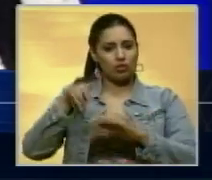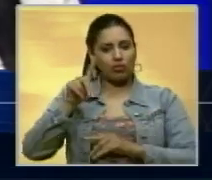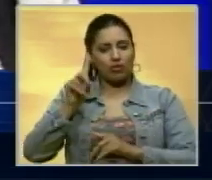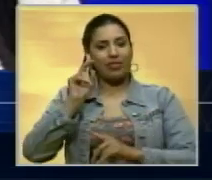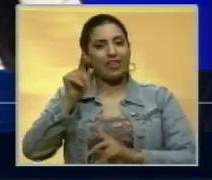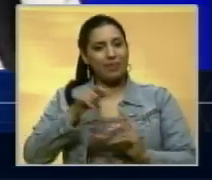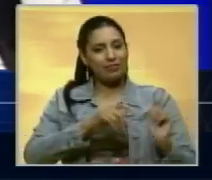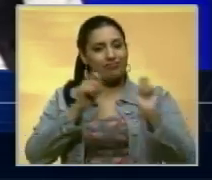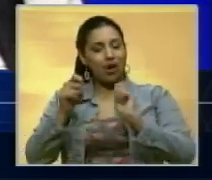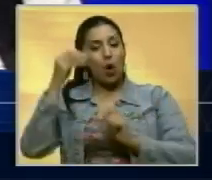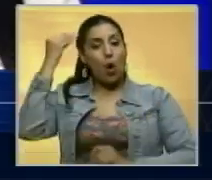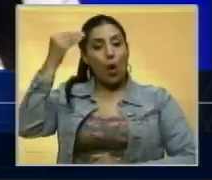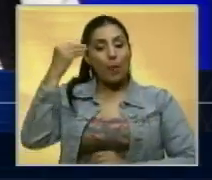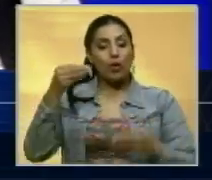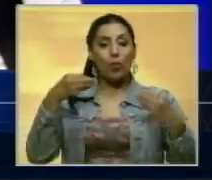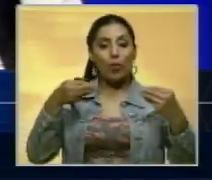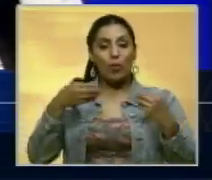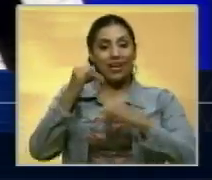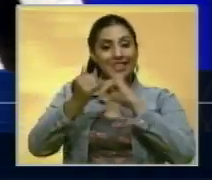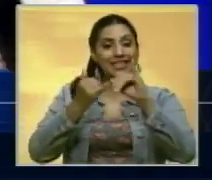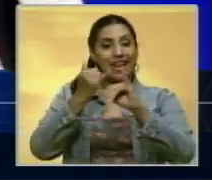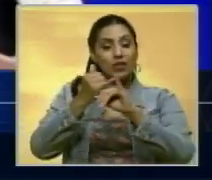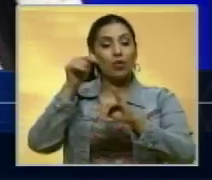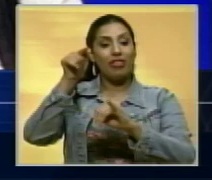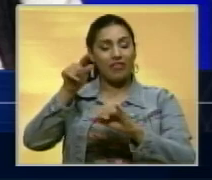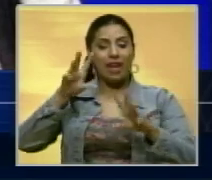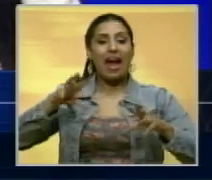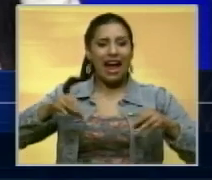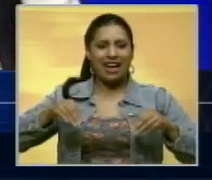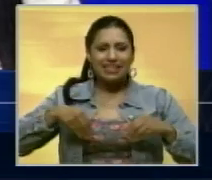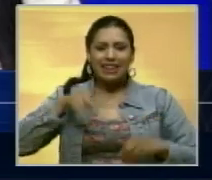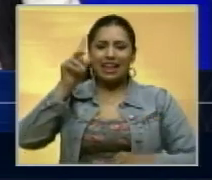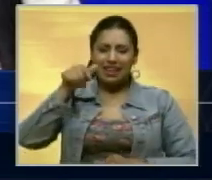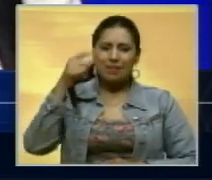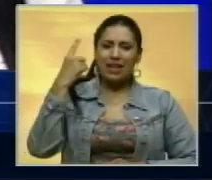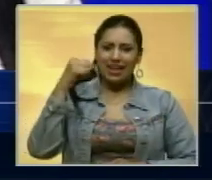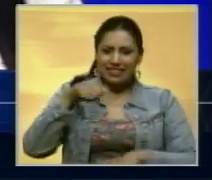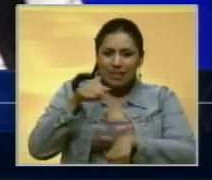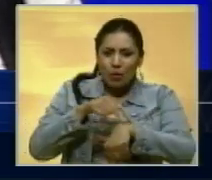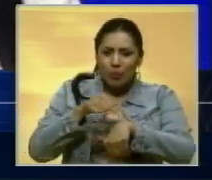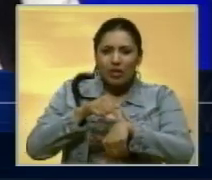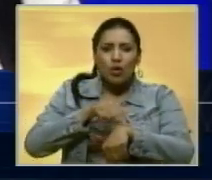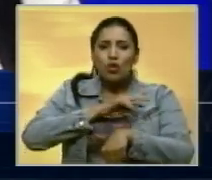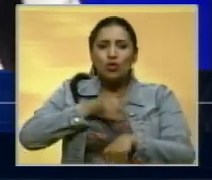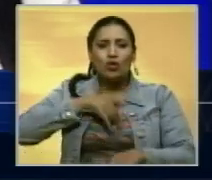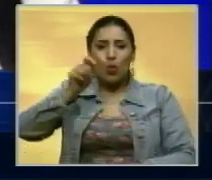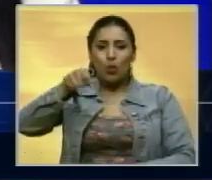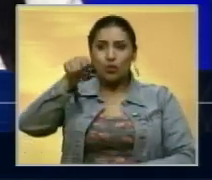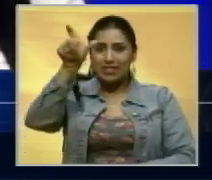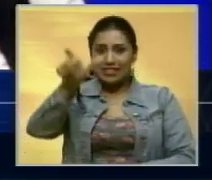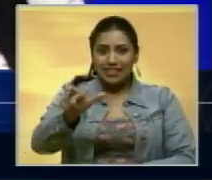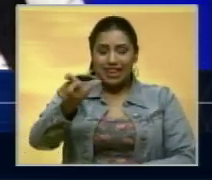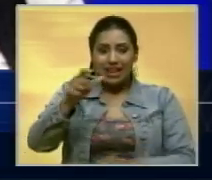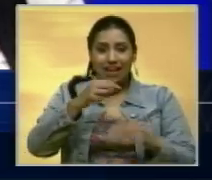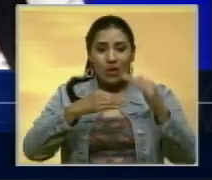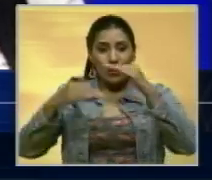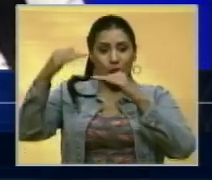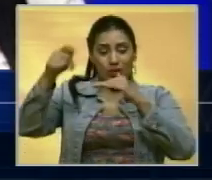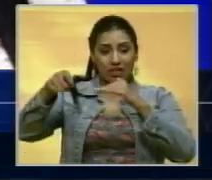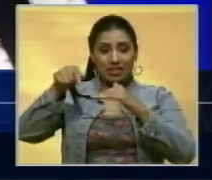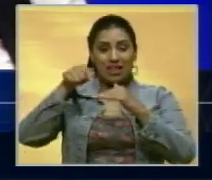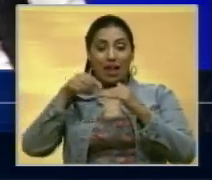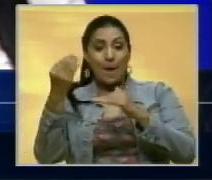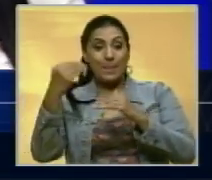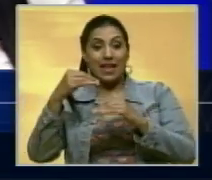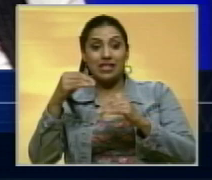a través de la opinión pública internacional está reconociéndose también en este momento que tenemos un Tribunal Supremo de Justicia que además de